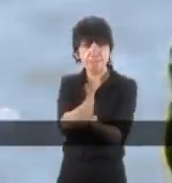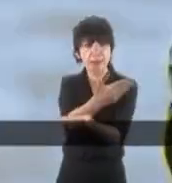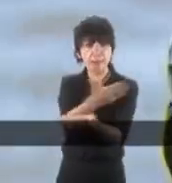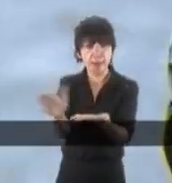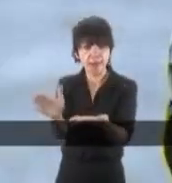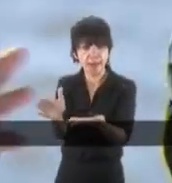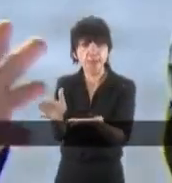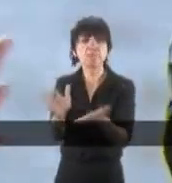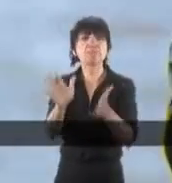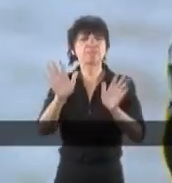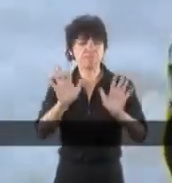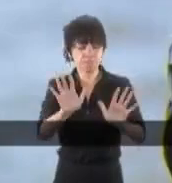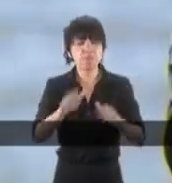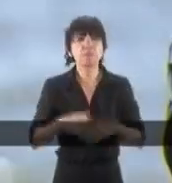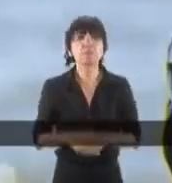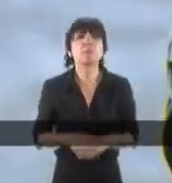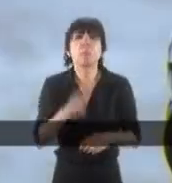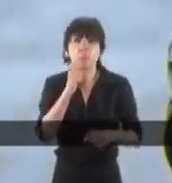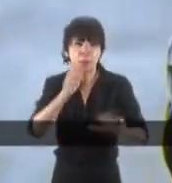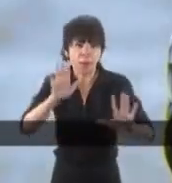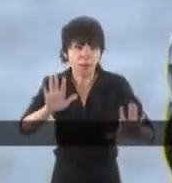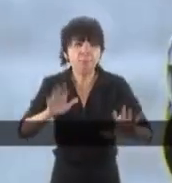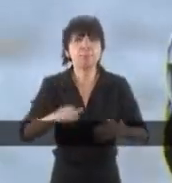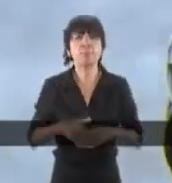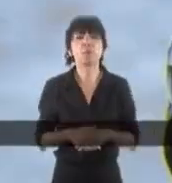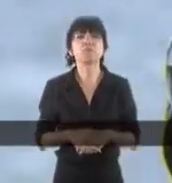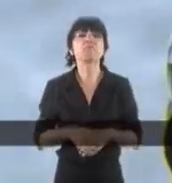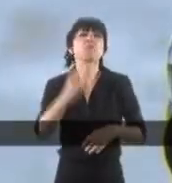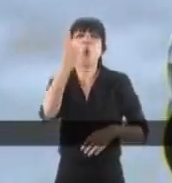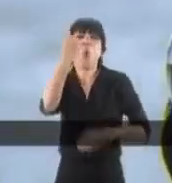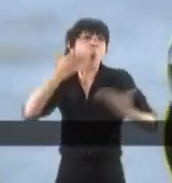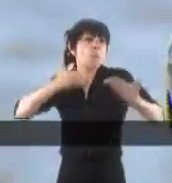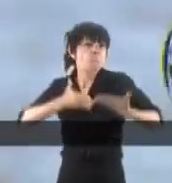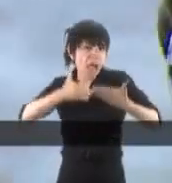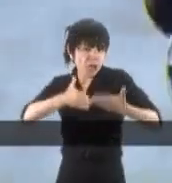Fíjense, si un barco